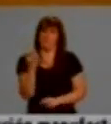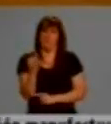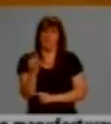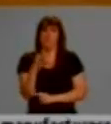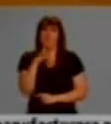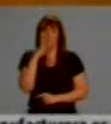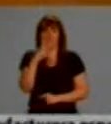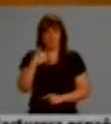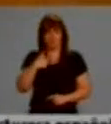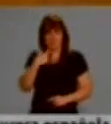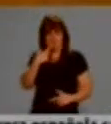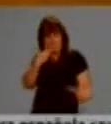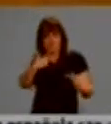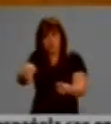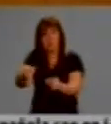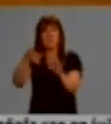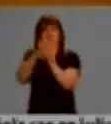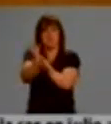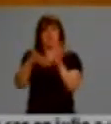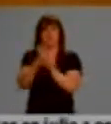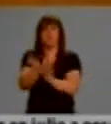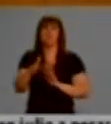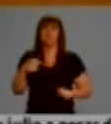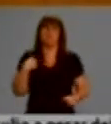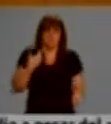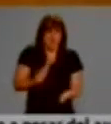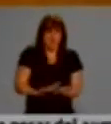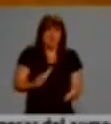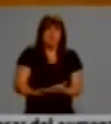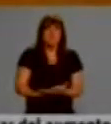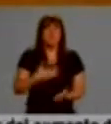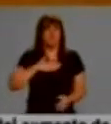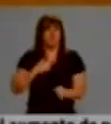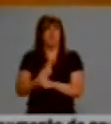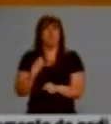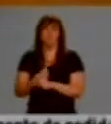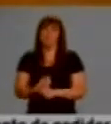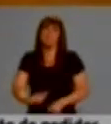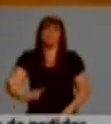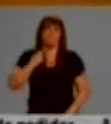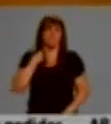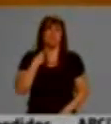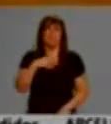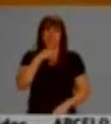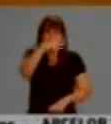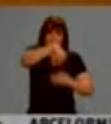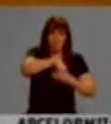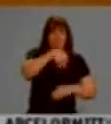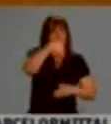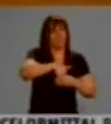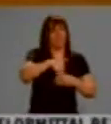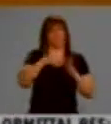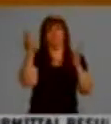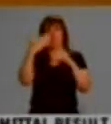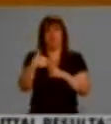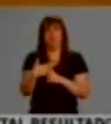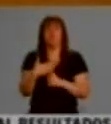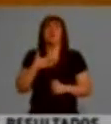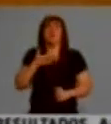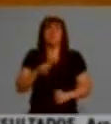negarse a dar cuentas, pierde usted la legitimidad de ejercicio, que no viene incorporada con los votos, y